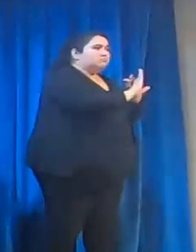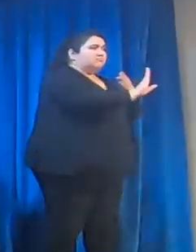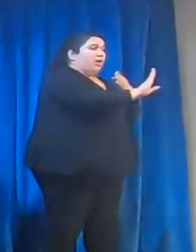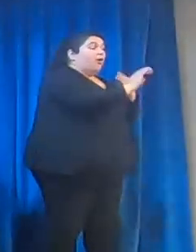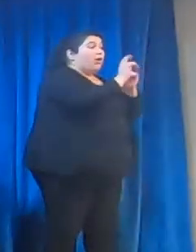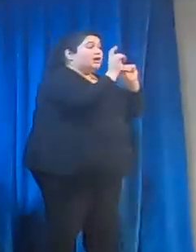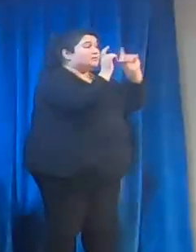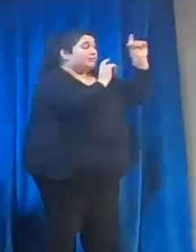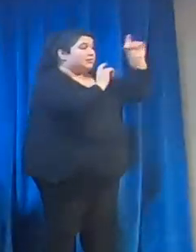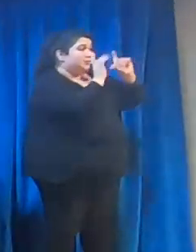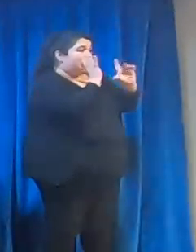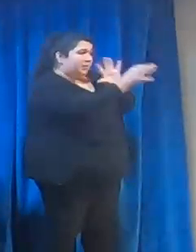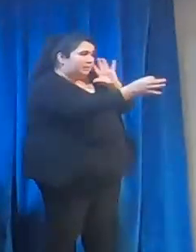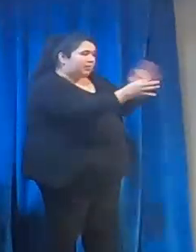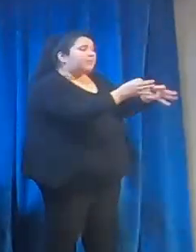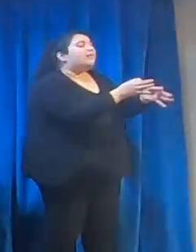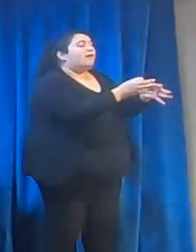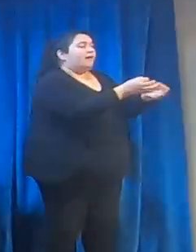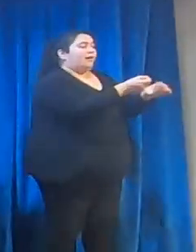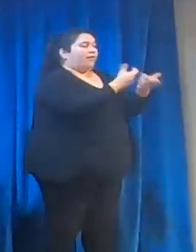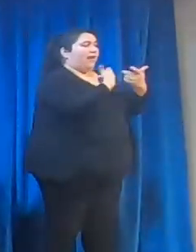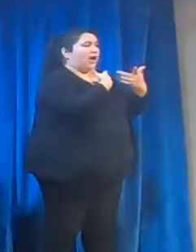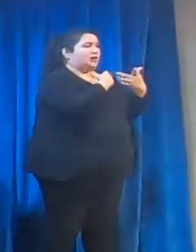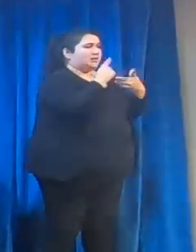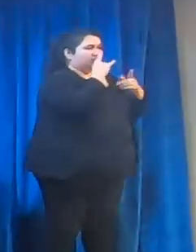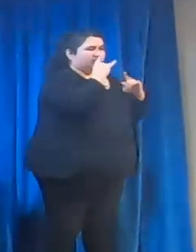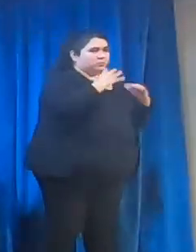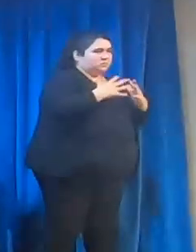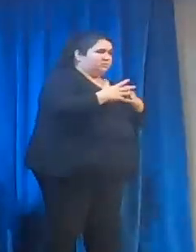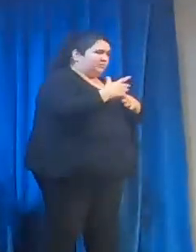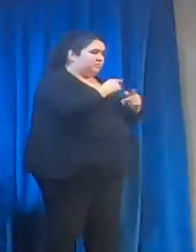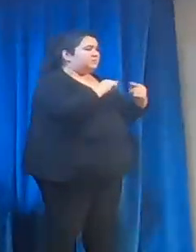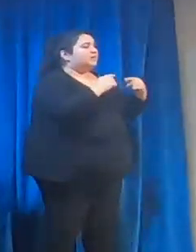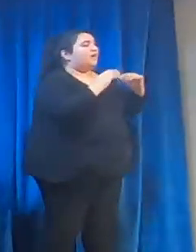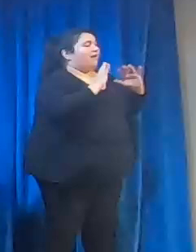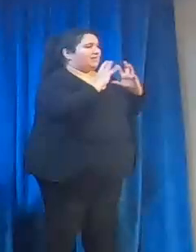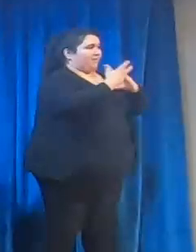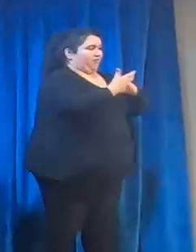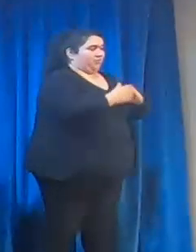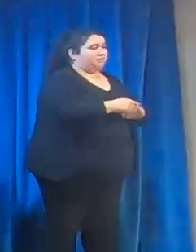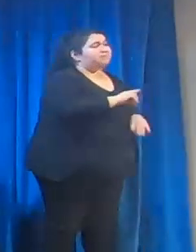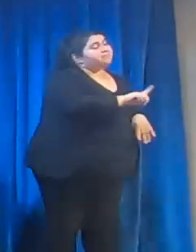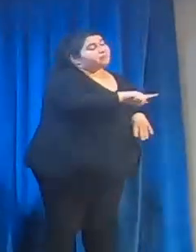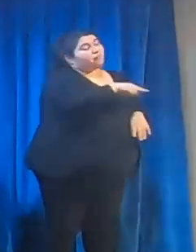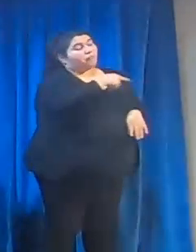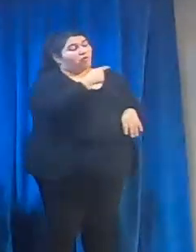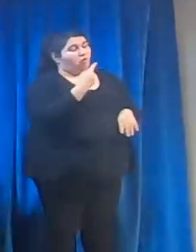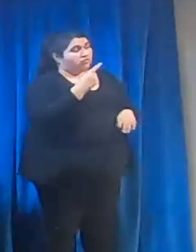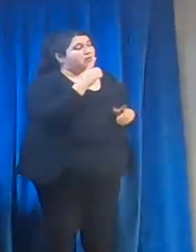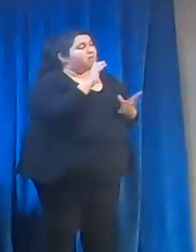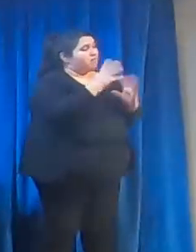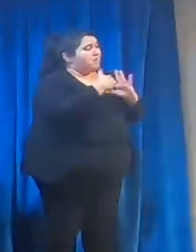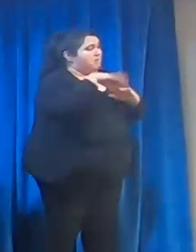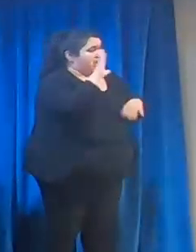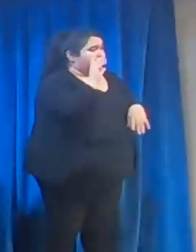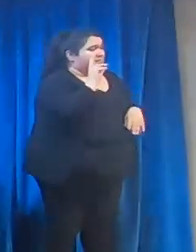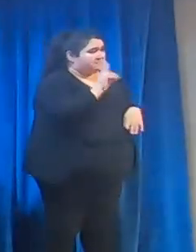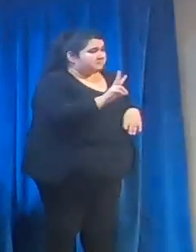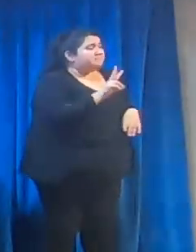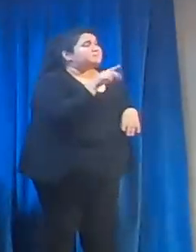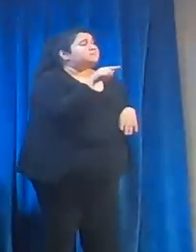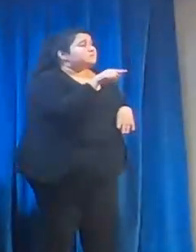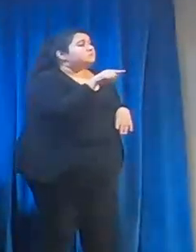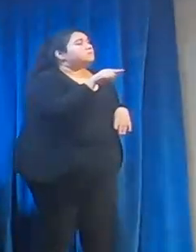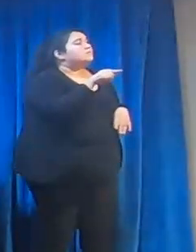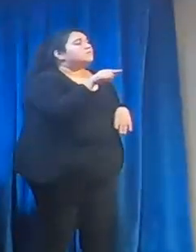o modos de expresión comienzan a incomodar a los demás. Otro aspecto recurrente se encuentra